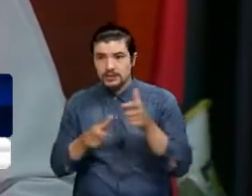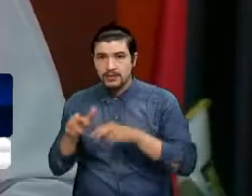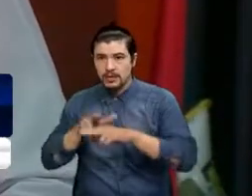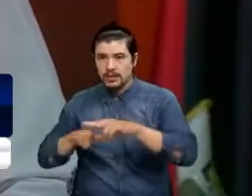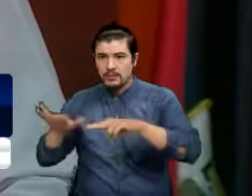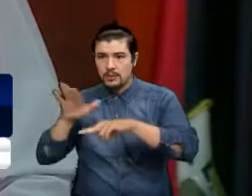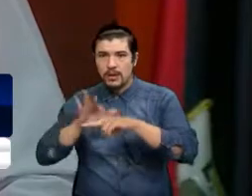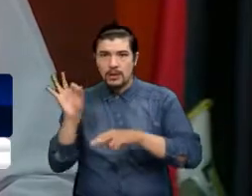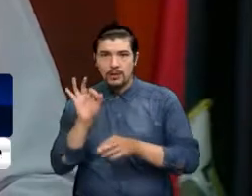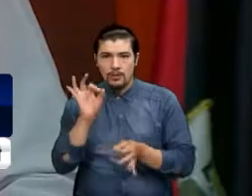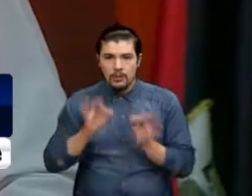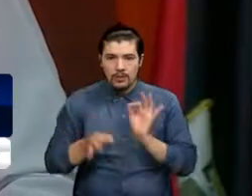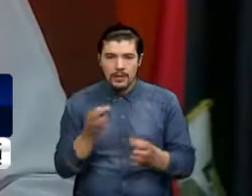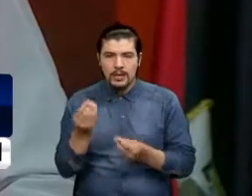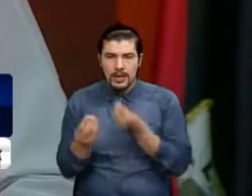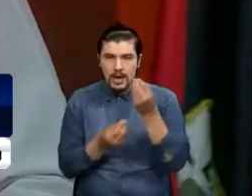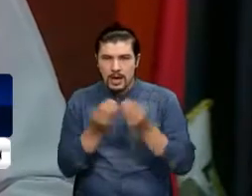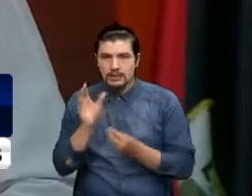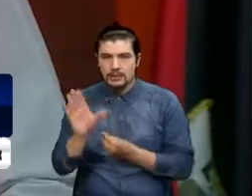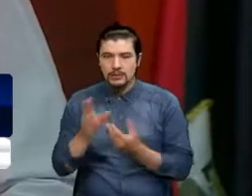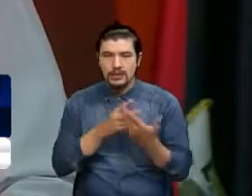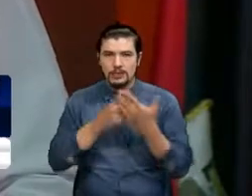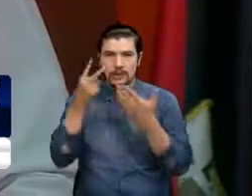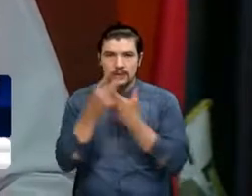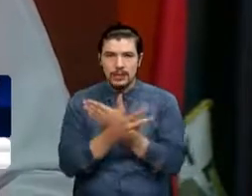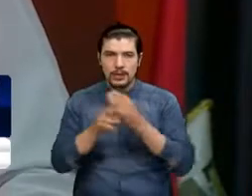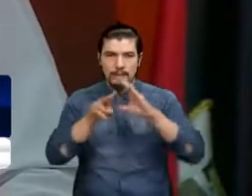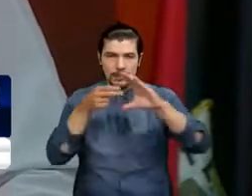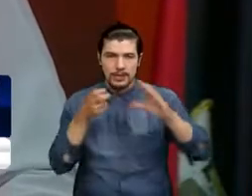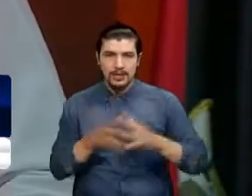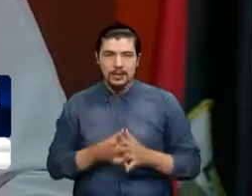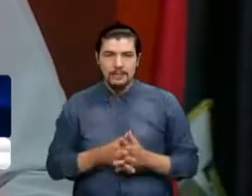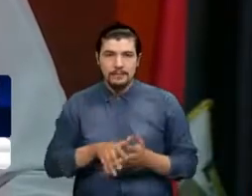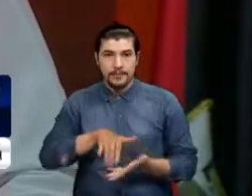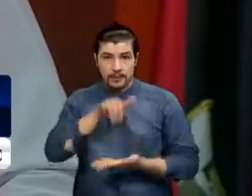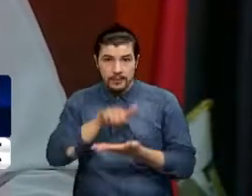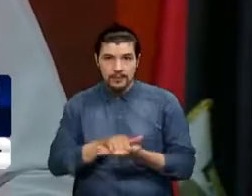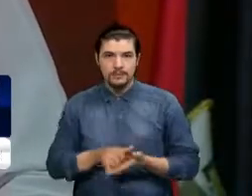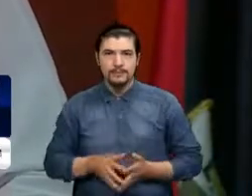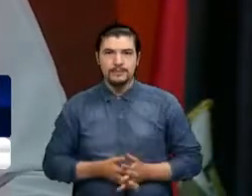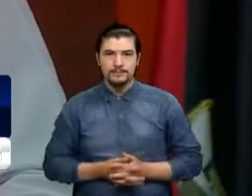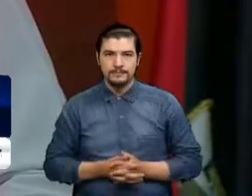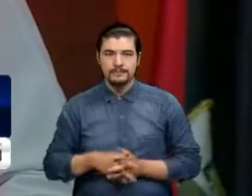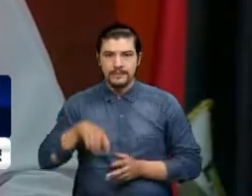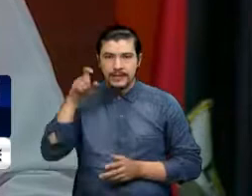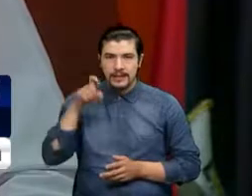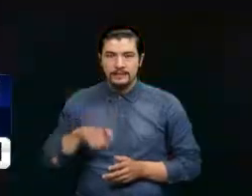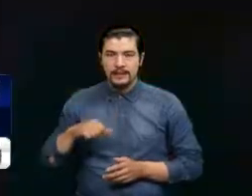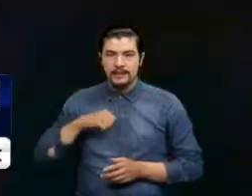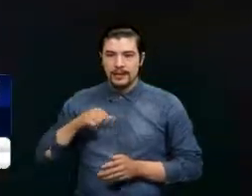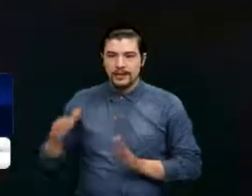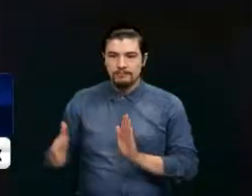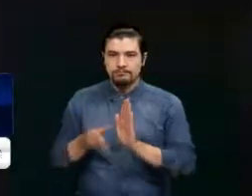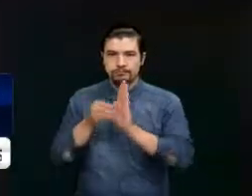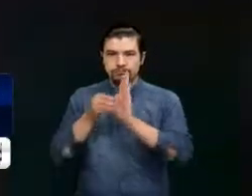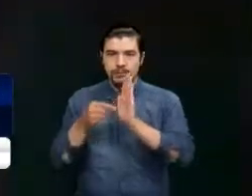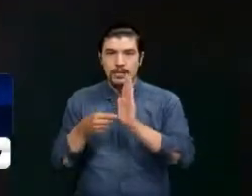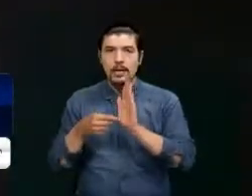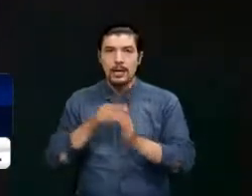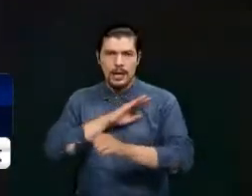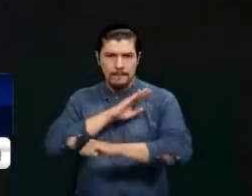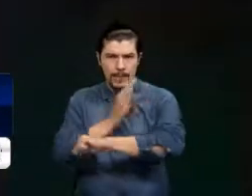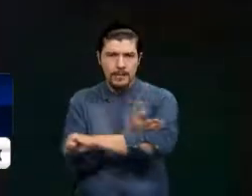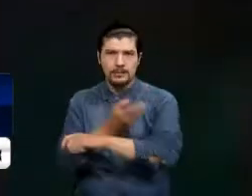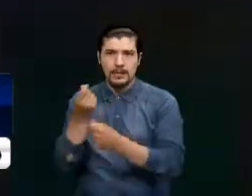o jurídicas que vayan a desarrollar un proyecto minero. De otra parte, se tiene que contar con capacidad